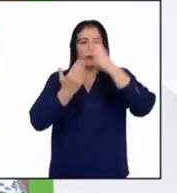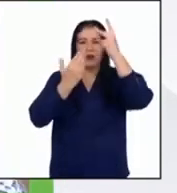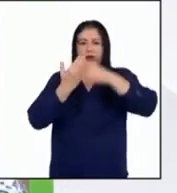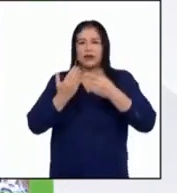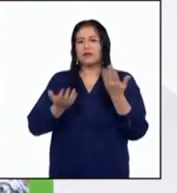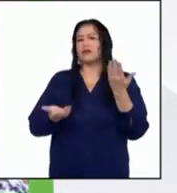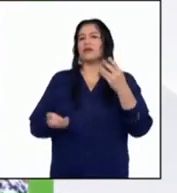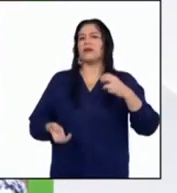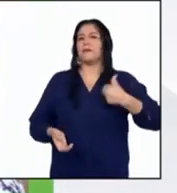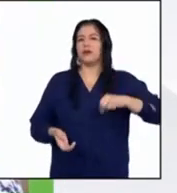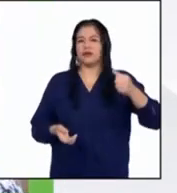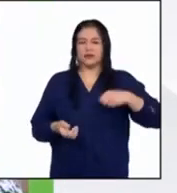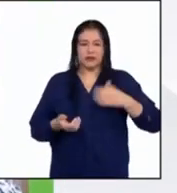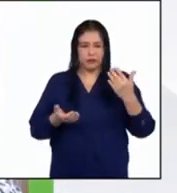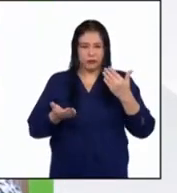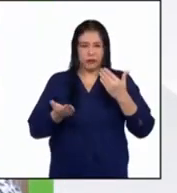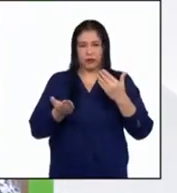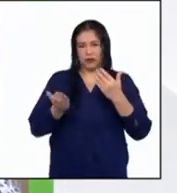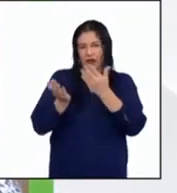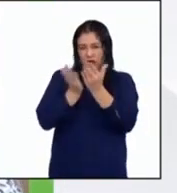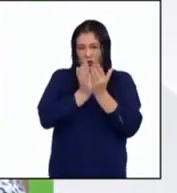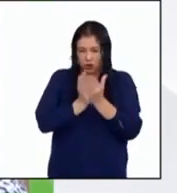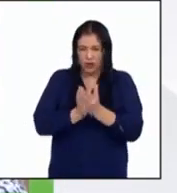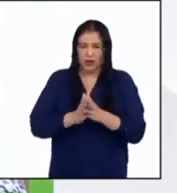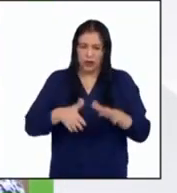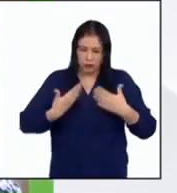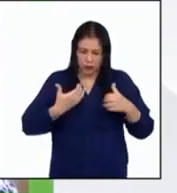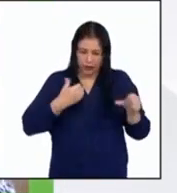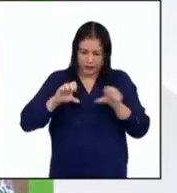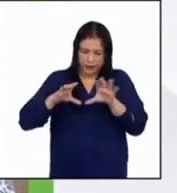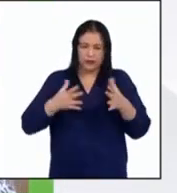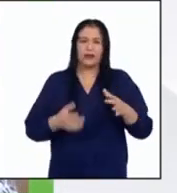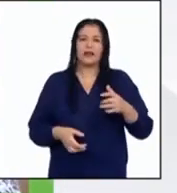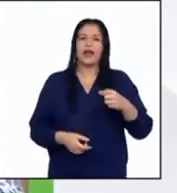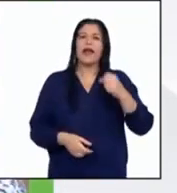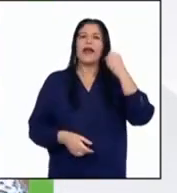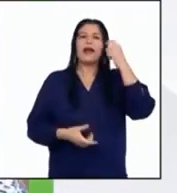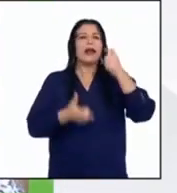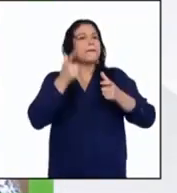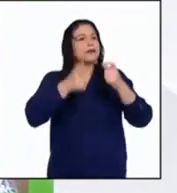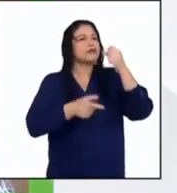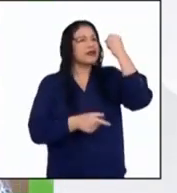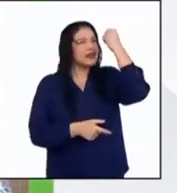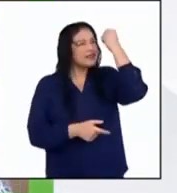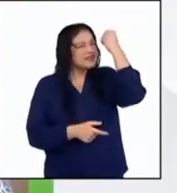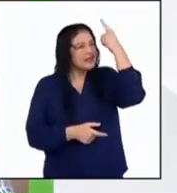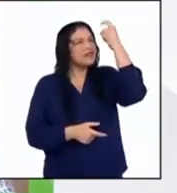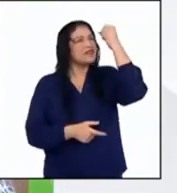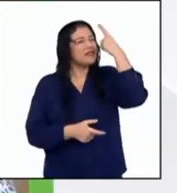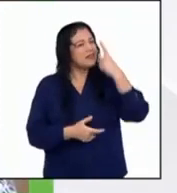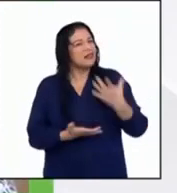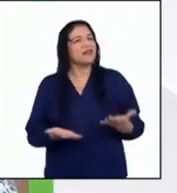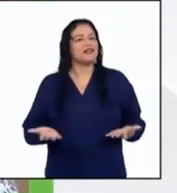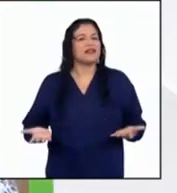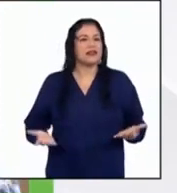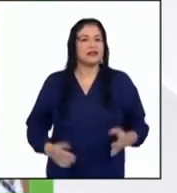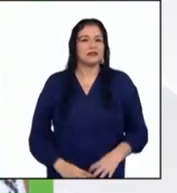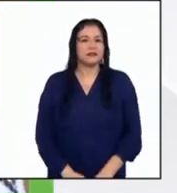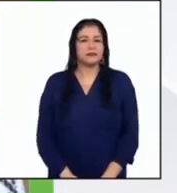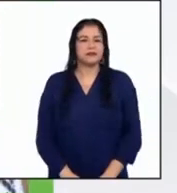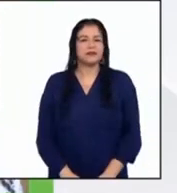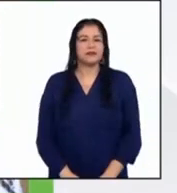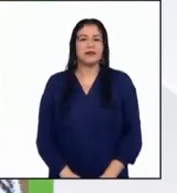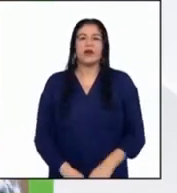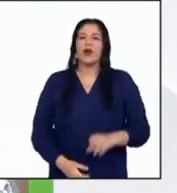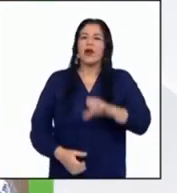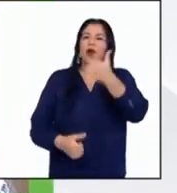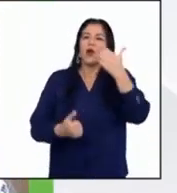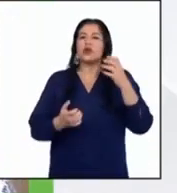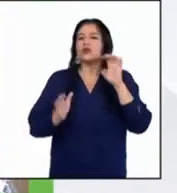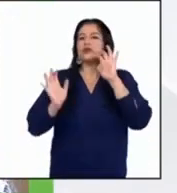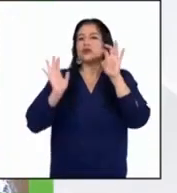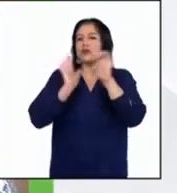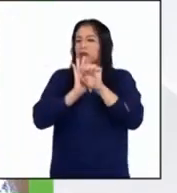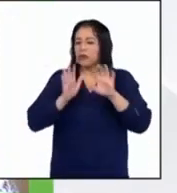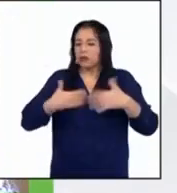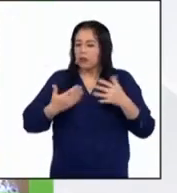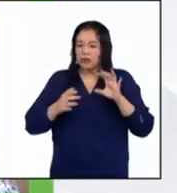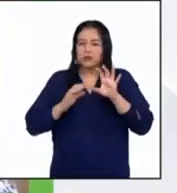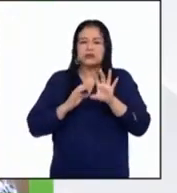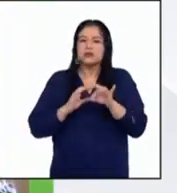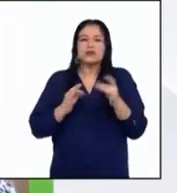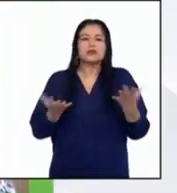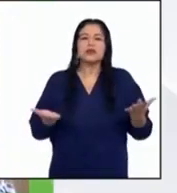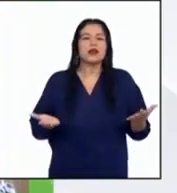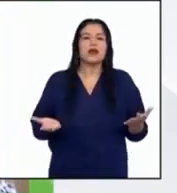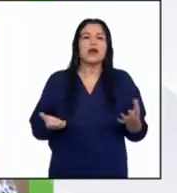escolar. Podemos generar acciones de sensibilización a otros y a otras. Otros ejemplos podemos